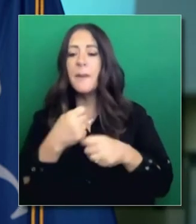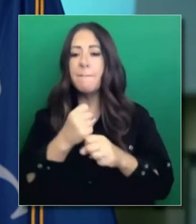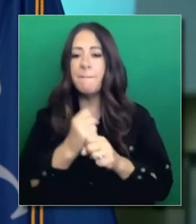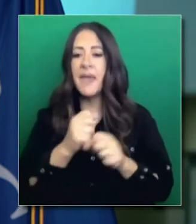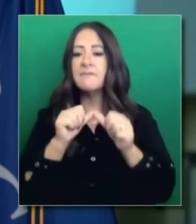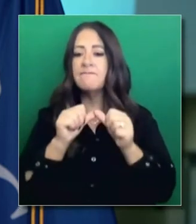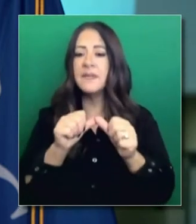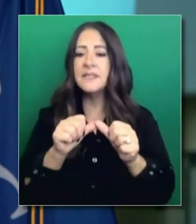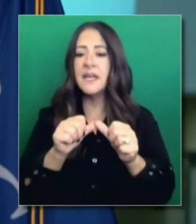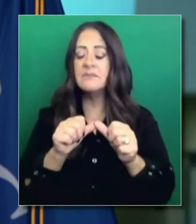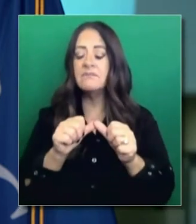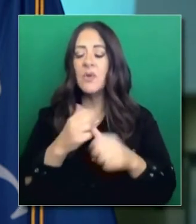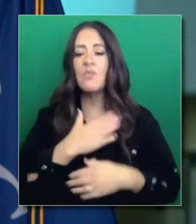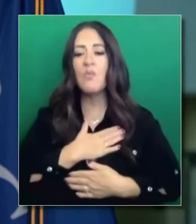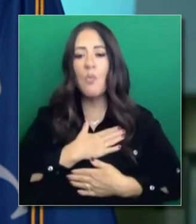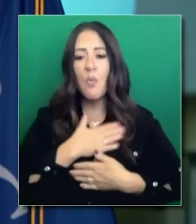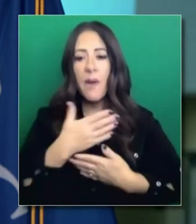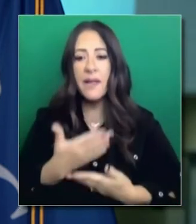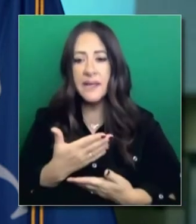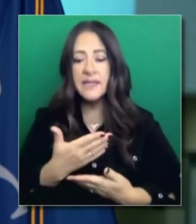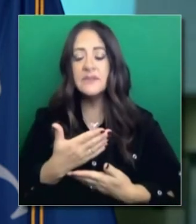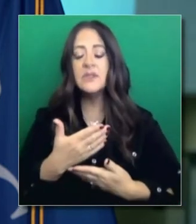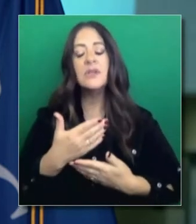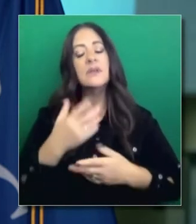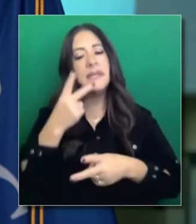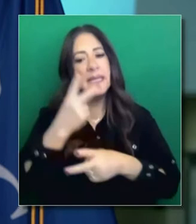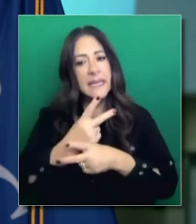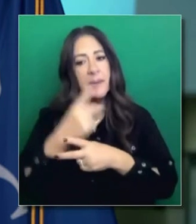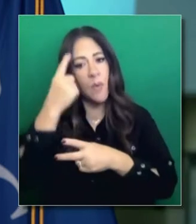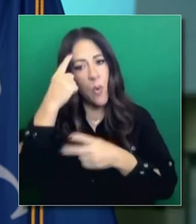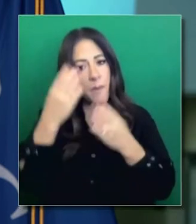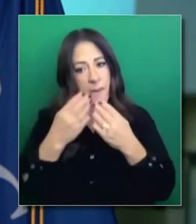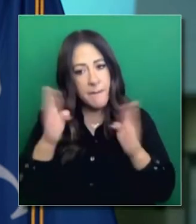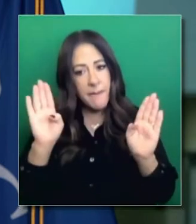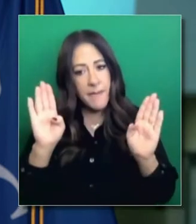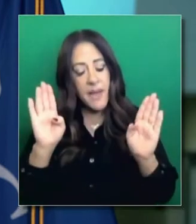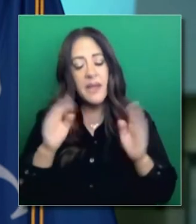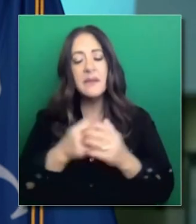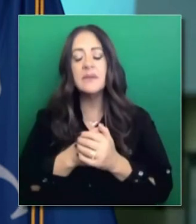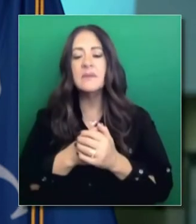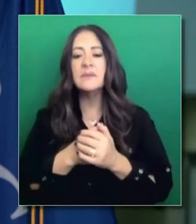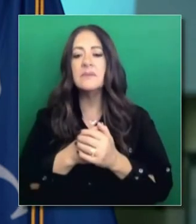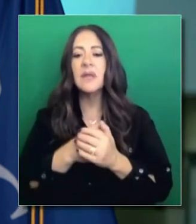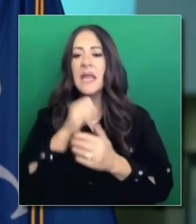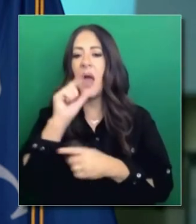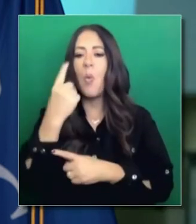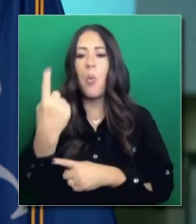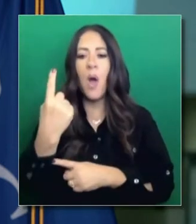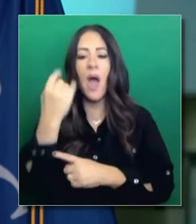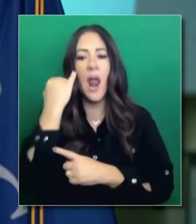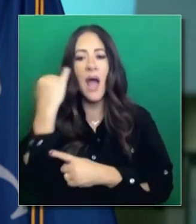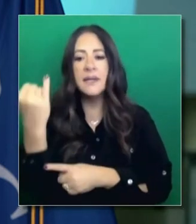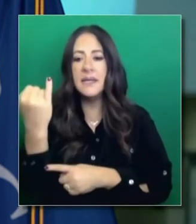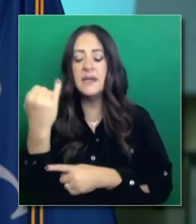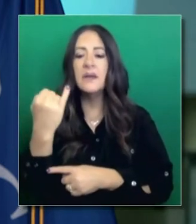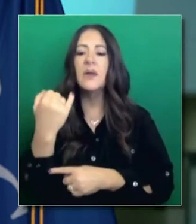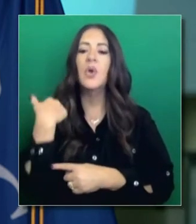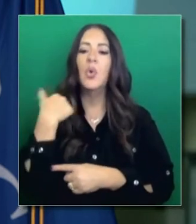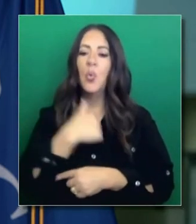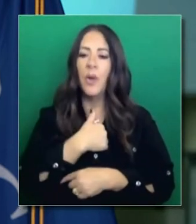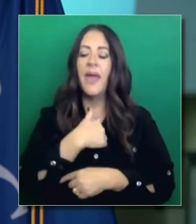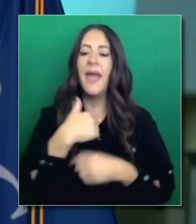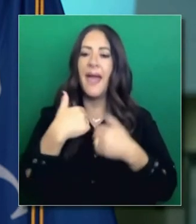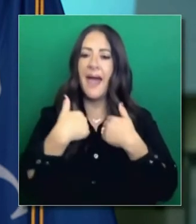ajustes necesarios y mantener viva la disponibilidad, manteniendo la mente abierta, nadie es